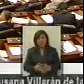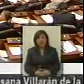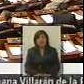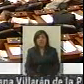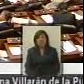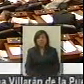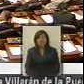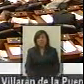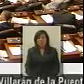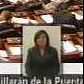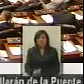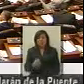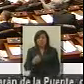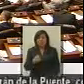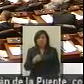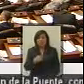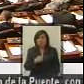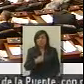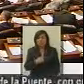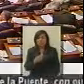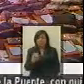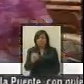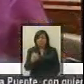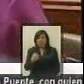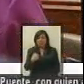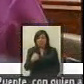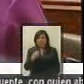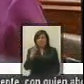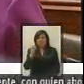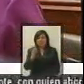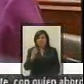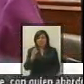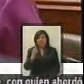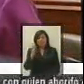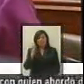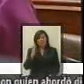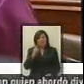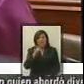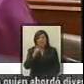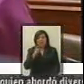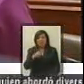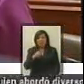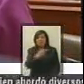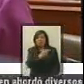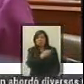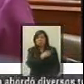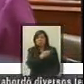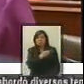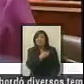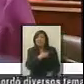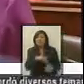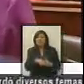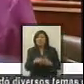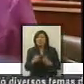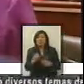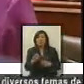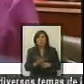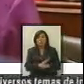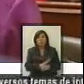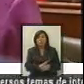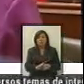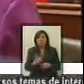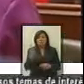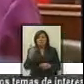República, nosotros hemos sido siempre conscientes de la necesidad de que el Ministerio del Interior tenga el dinero